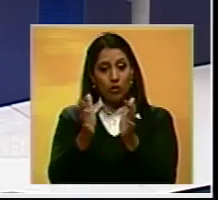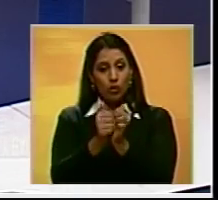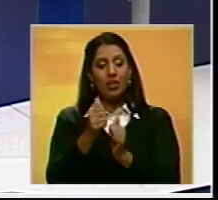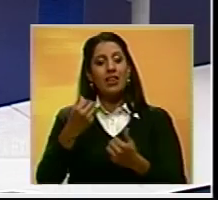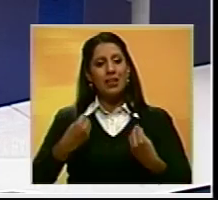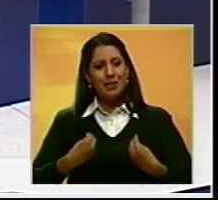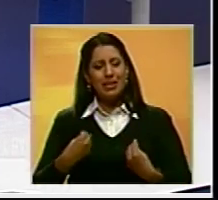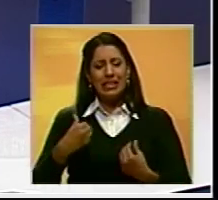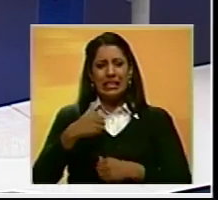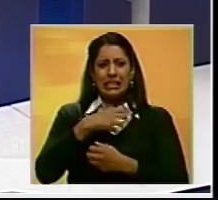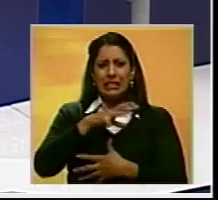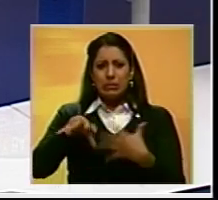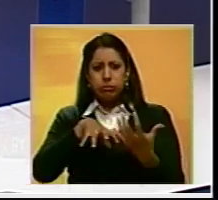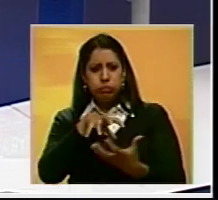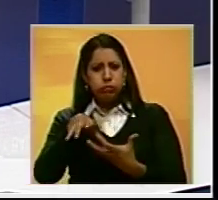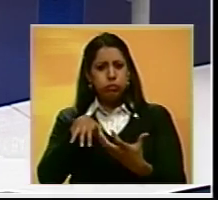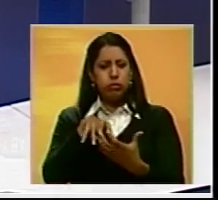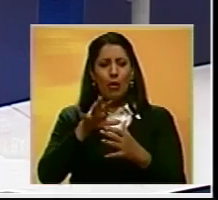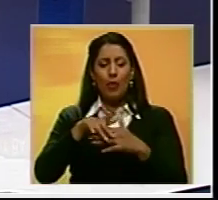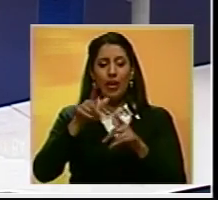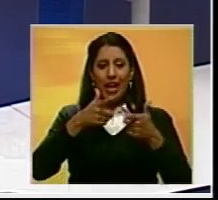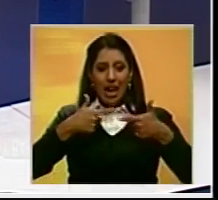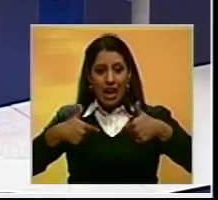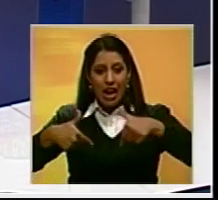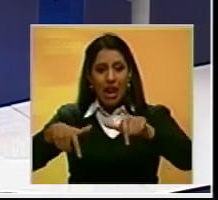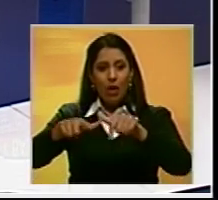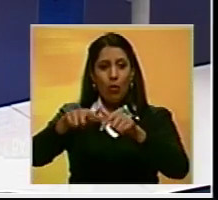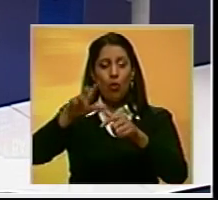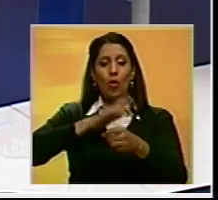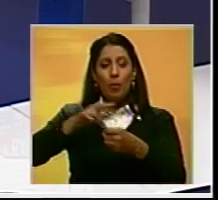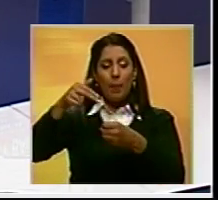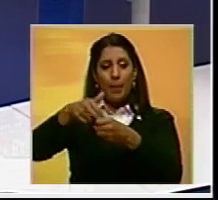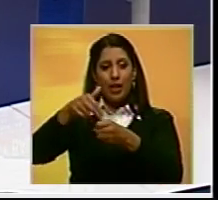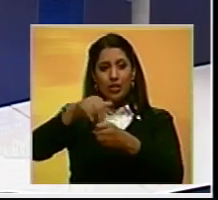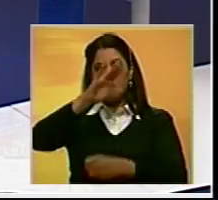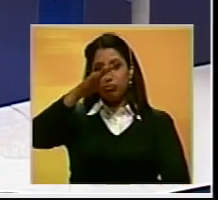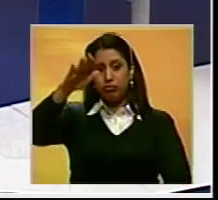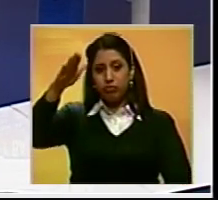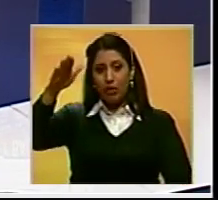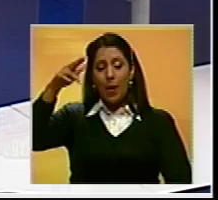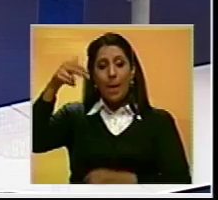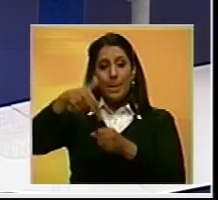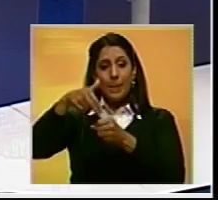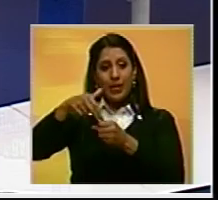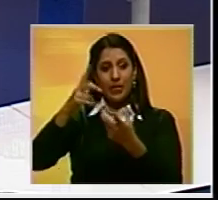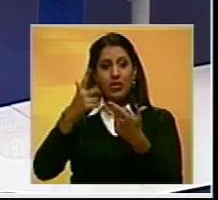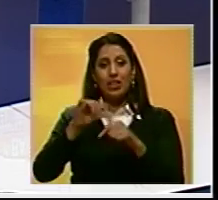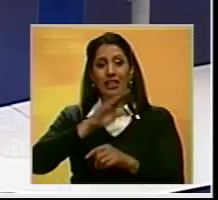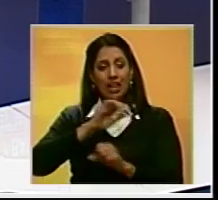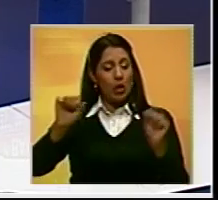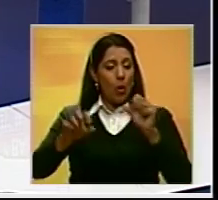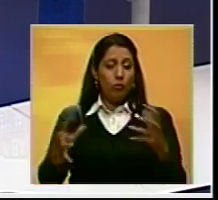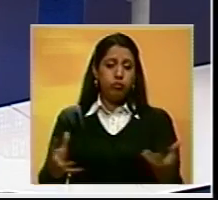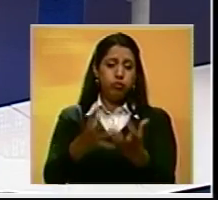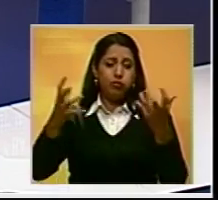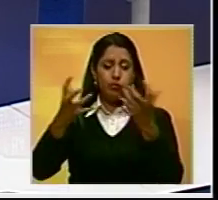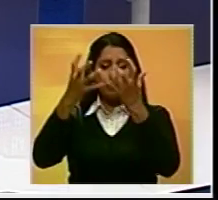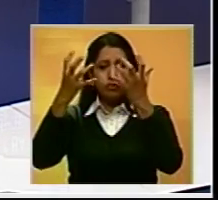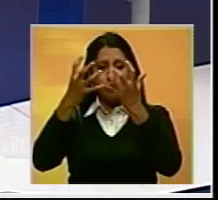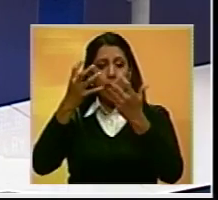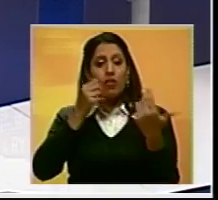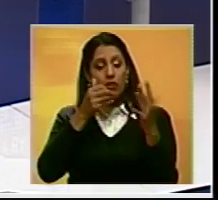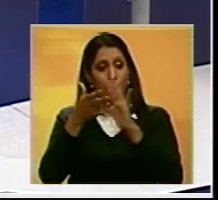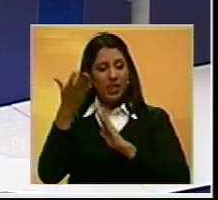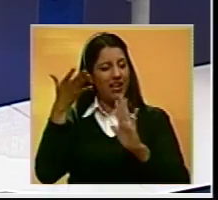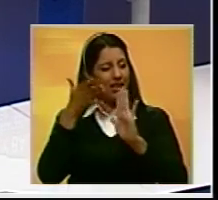se vivieron horas de tensión luego de que la laguna número 2 de oxidación, ubicada en el cerro de carga de PDVSA Guaraguao, se incendiara. Nina